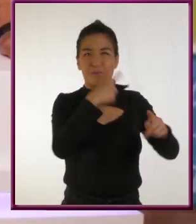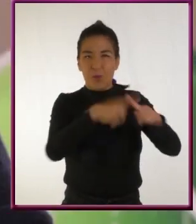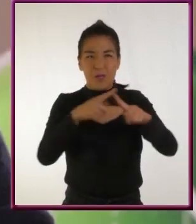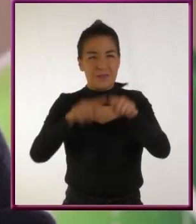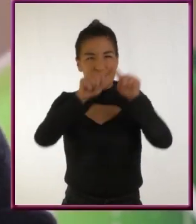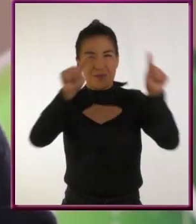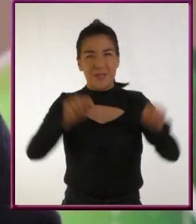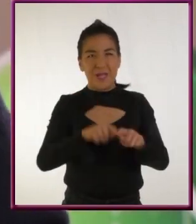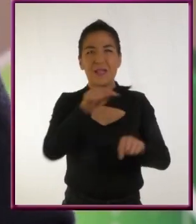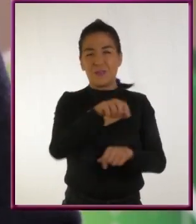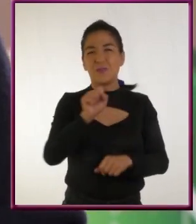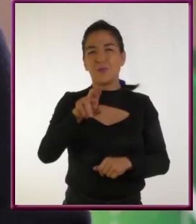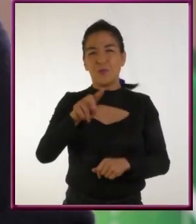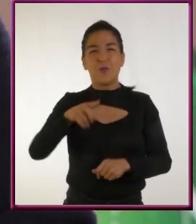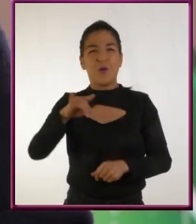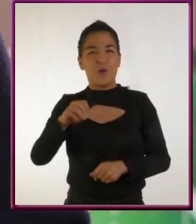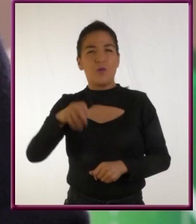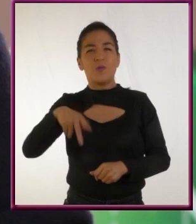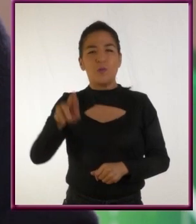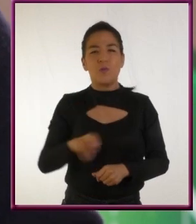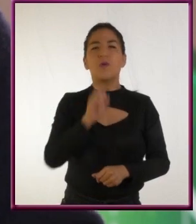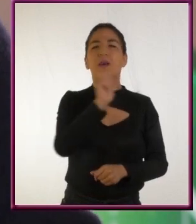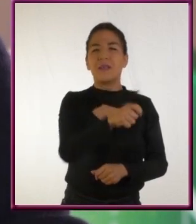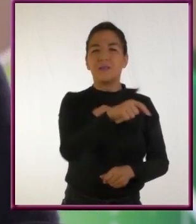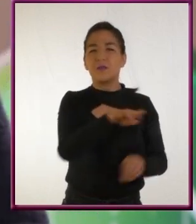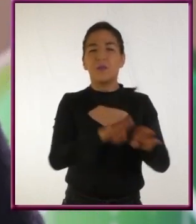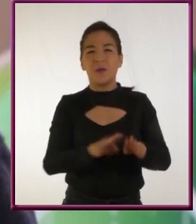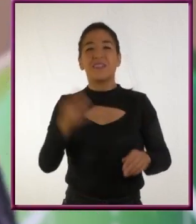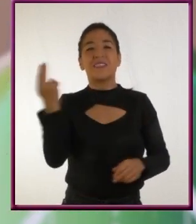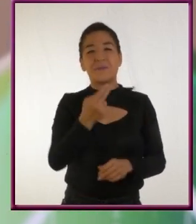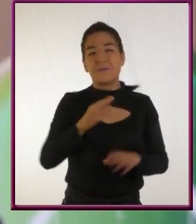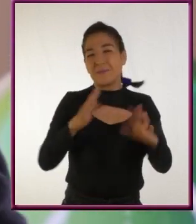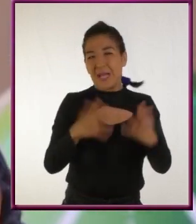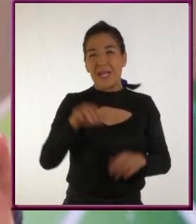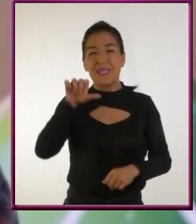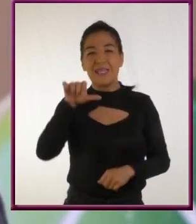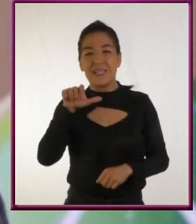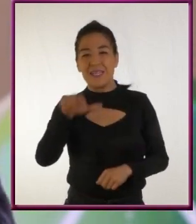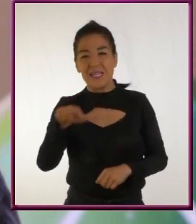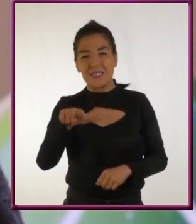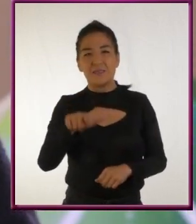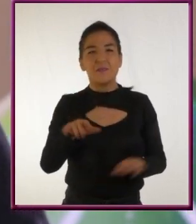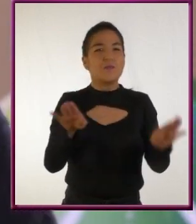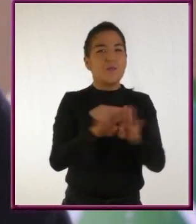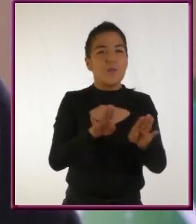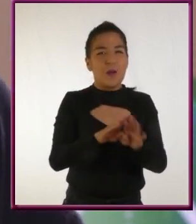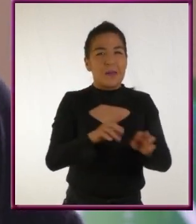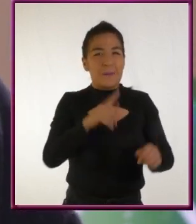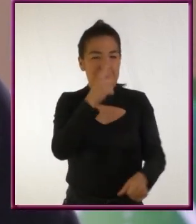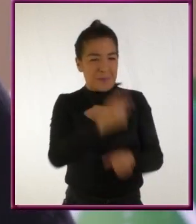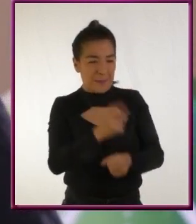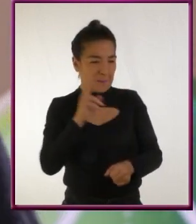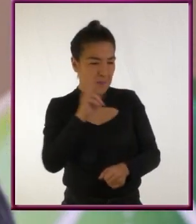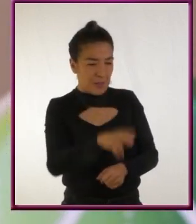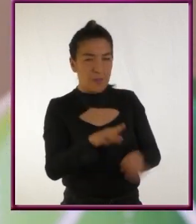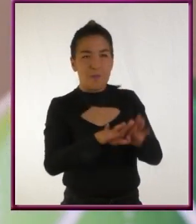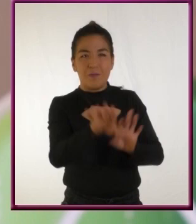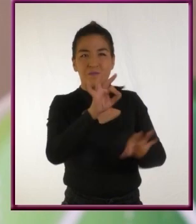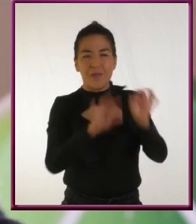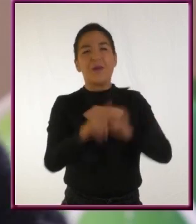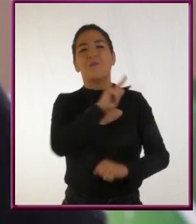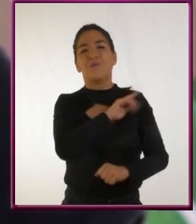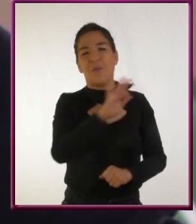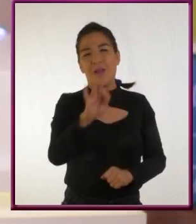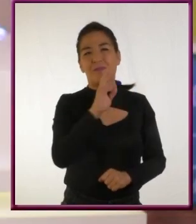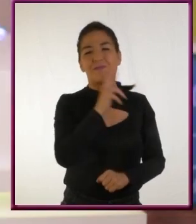posible. Después de algunos estudios se ha llegado a la conclusión de que se necesitan un mínimo de 17 pistas iniciales para